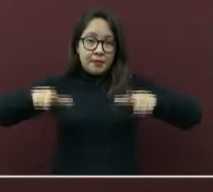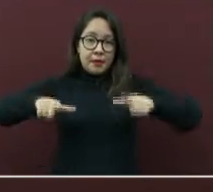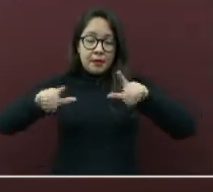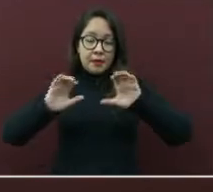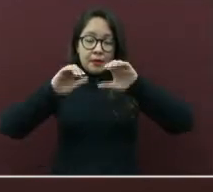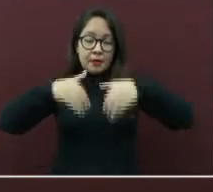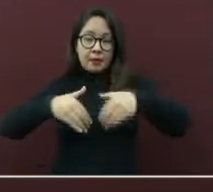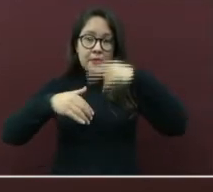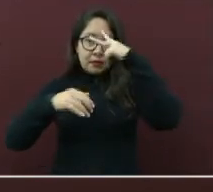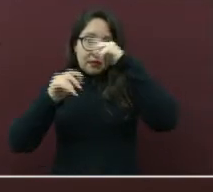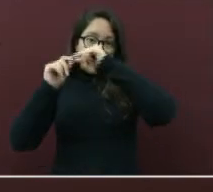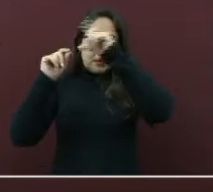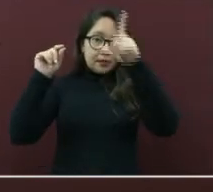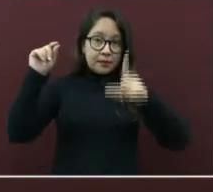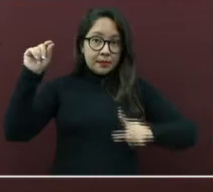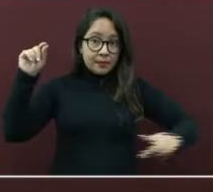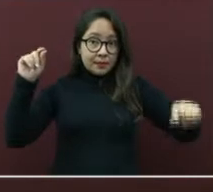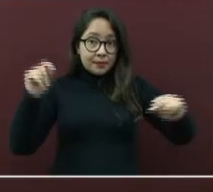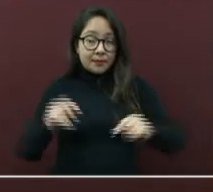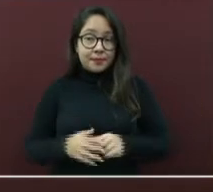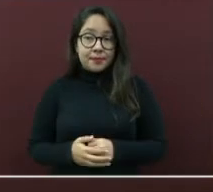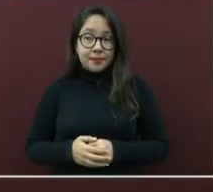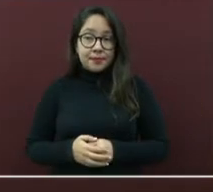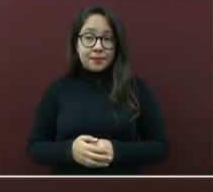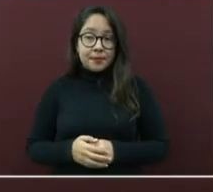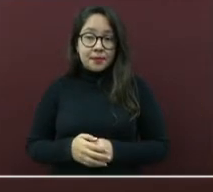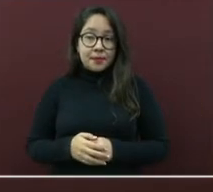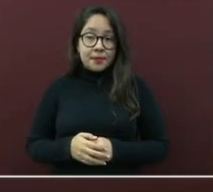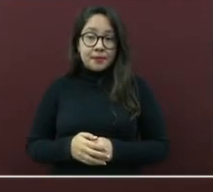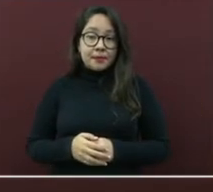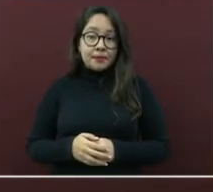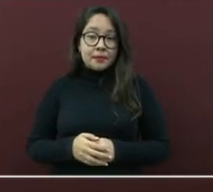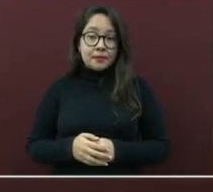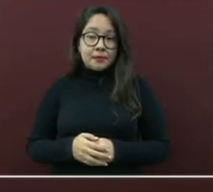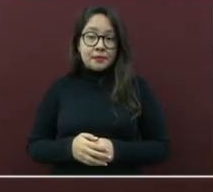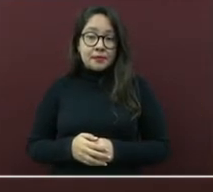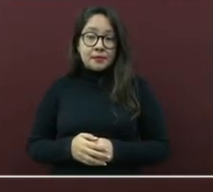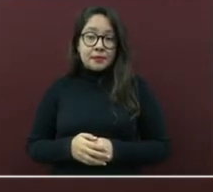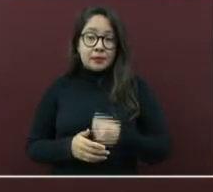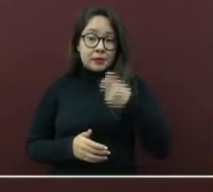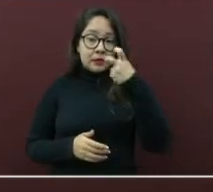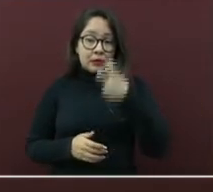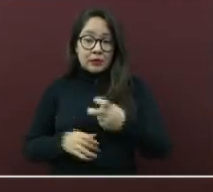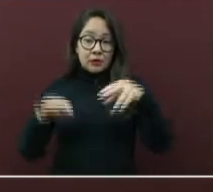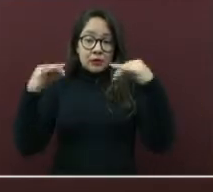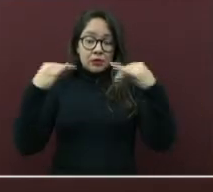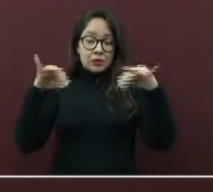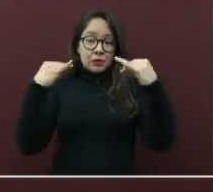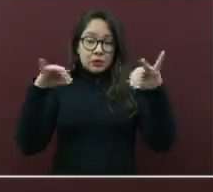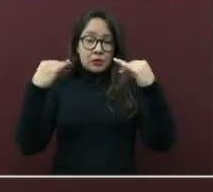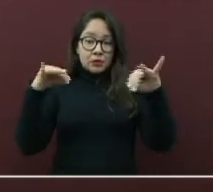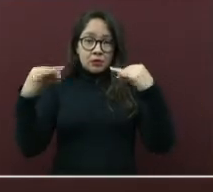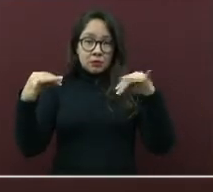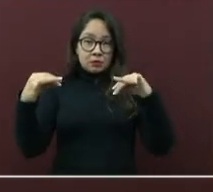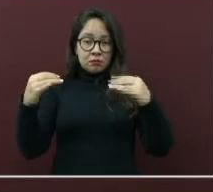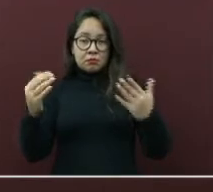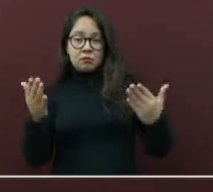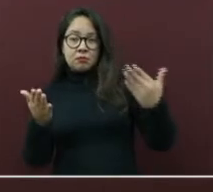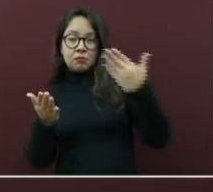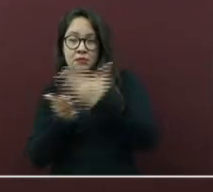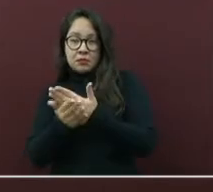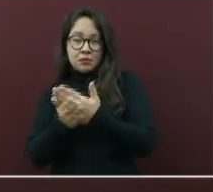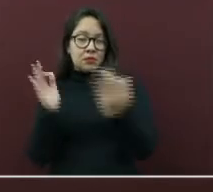nacional y acudir con esta hoja de registro al centro de salud